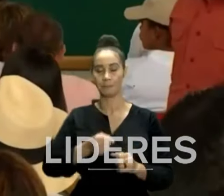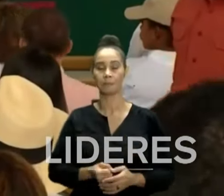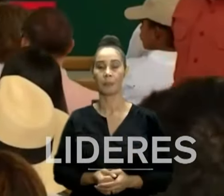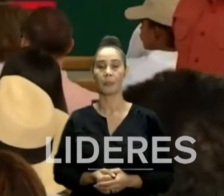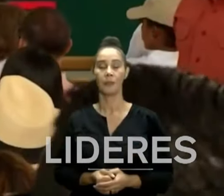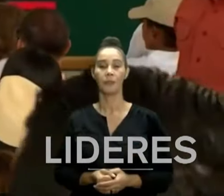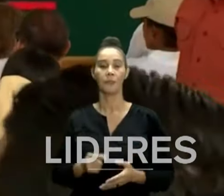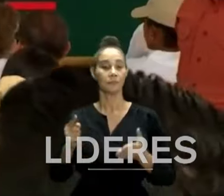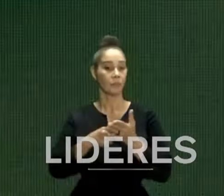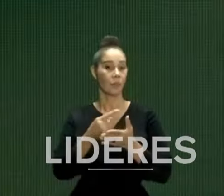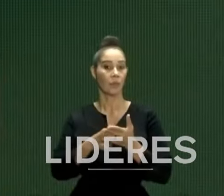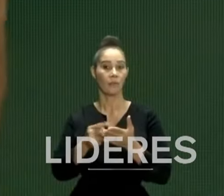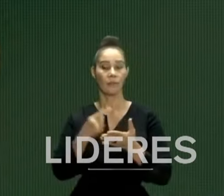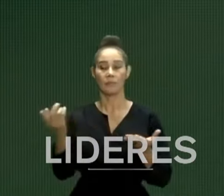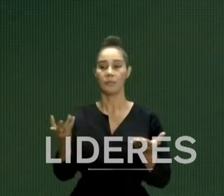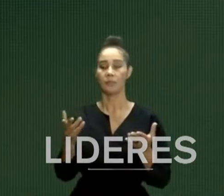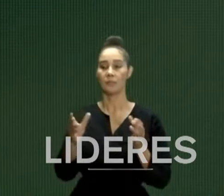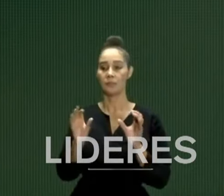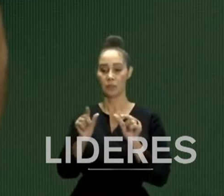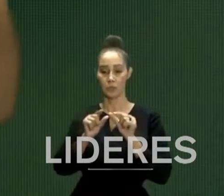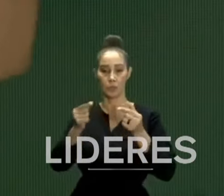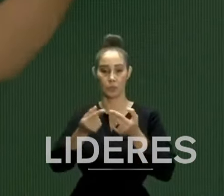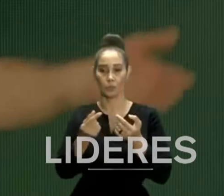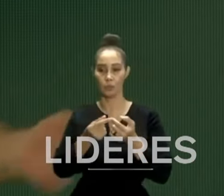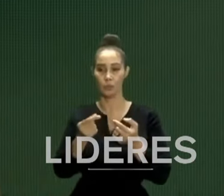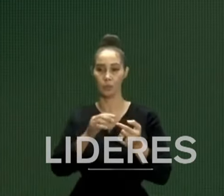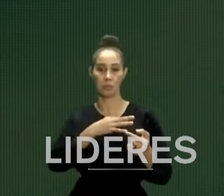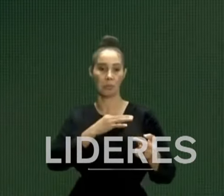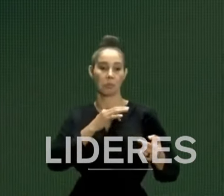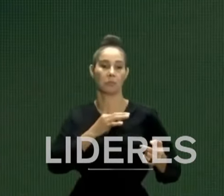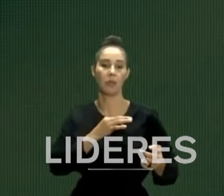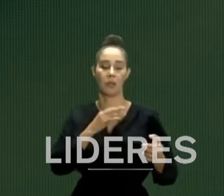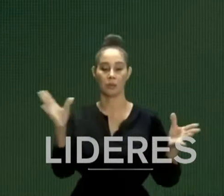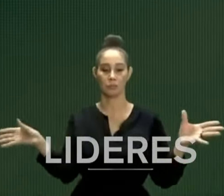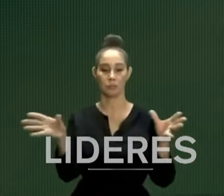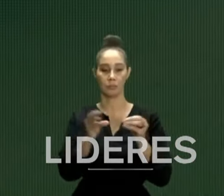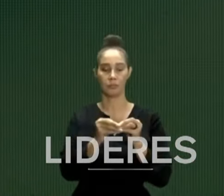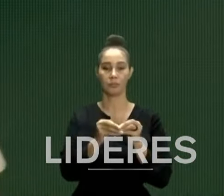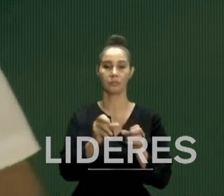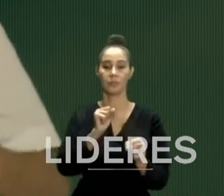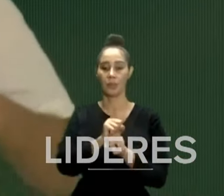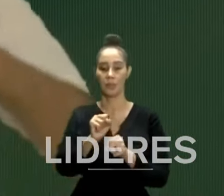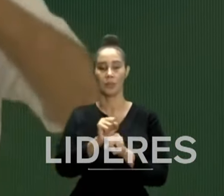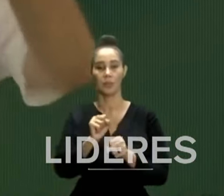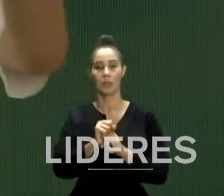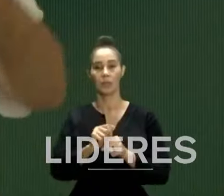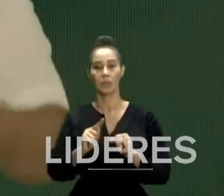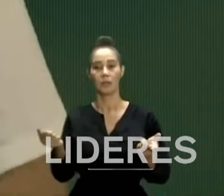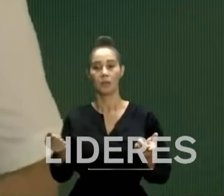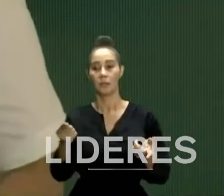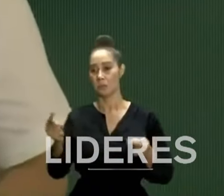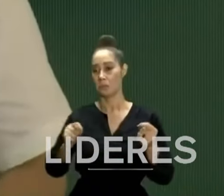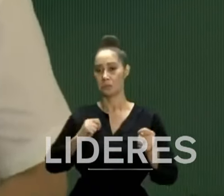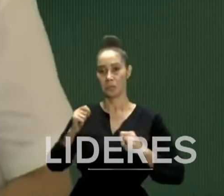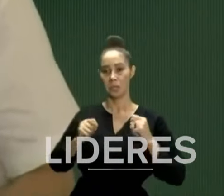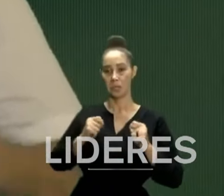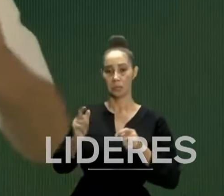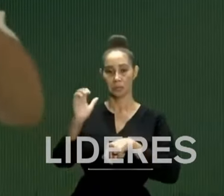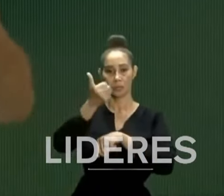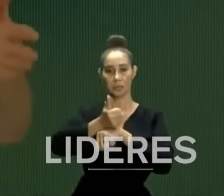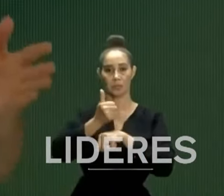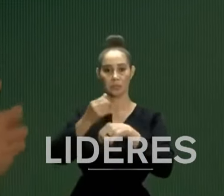Y muchas veces se hacían patronatos y voluntariados. Yo lo he visto y he cambiado lo que he podido en un teatro, en unas instalaciones deportivas, y